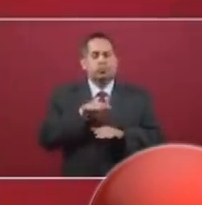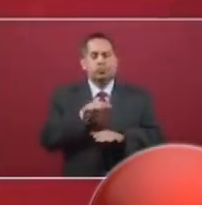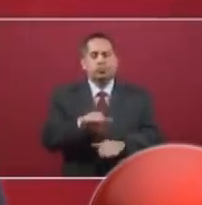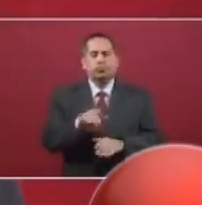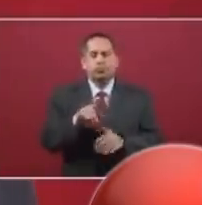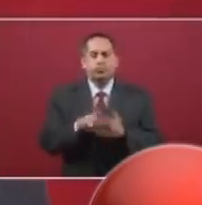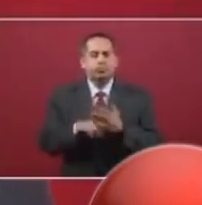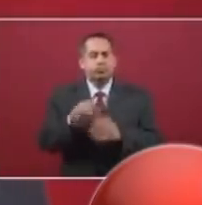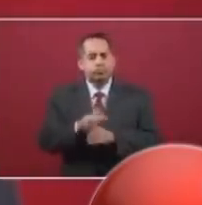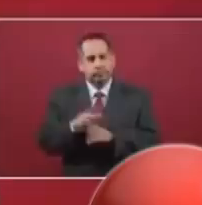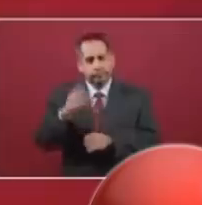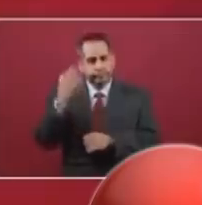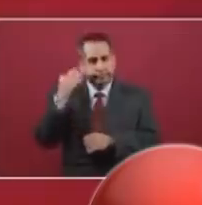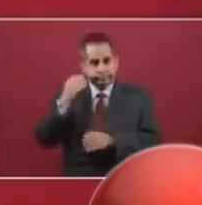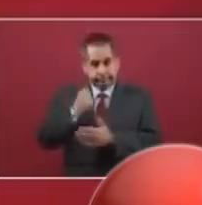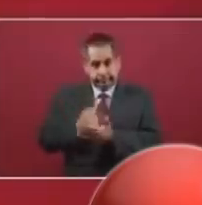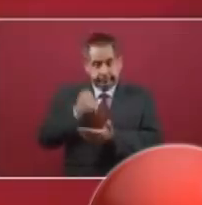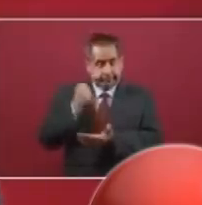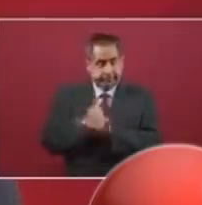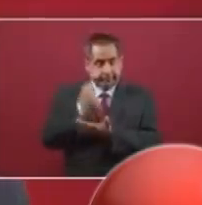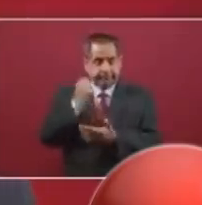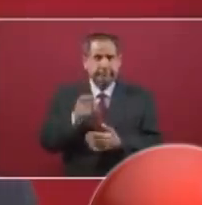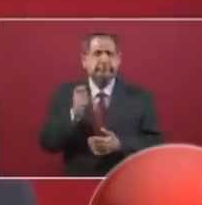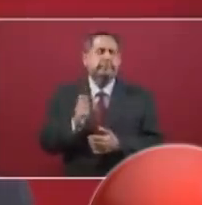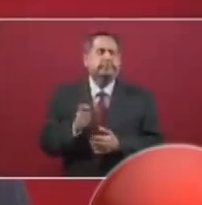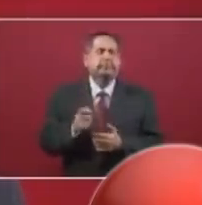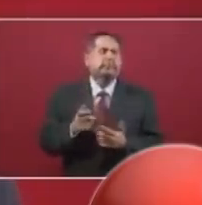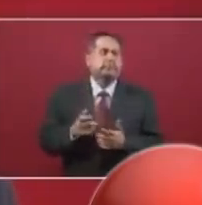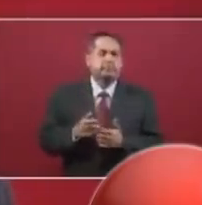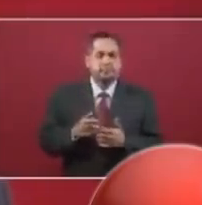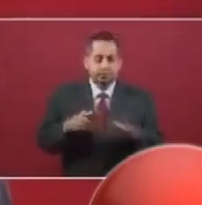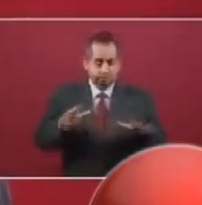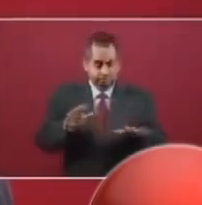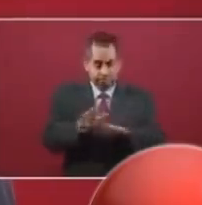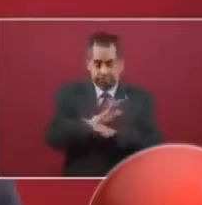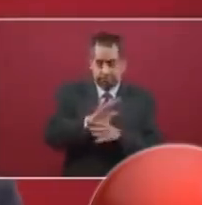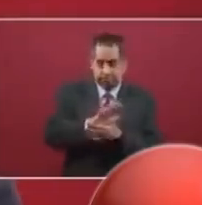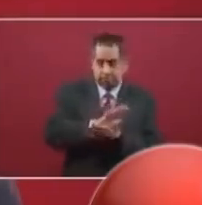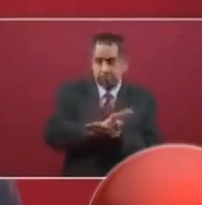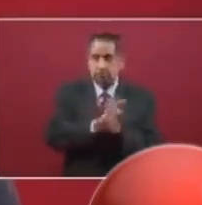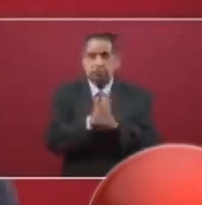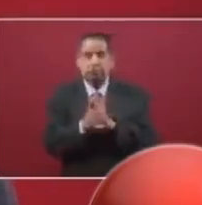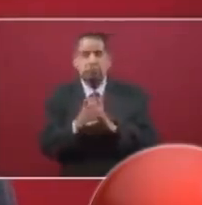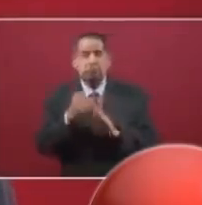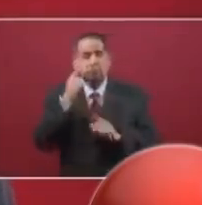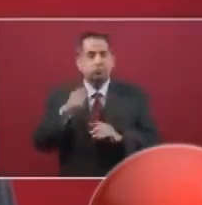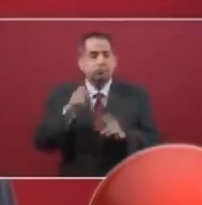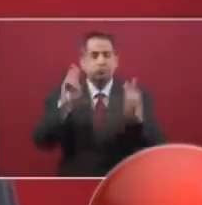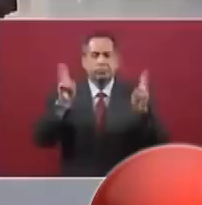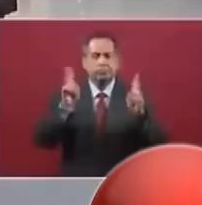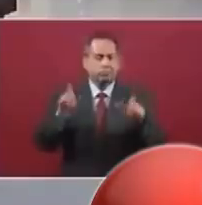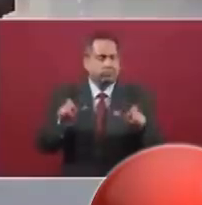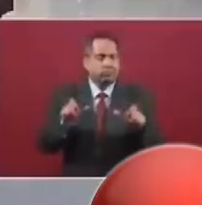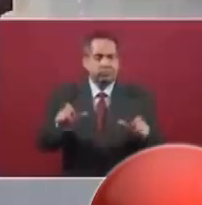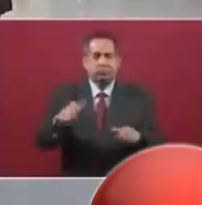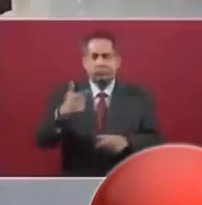sobre la aprobación de la reforma para la creación de la Guardia